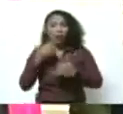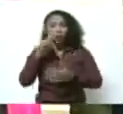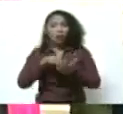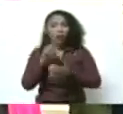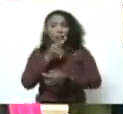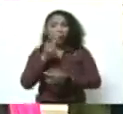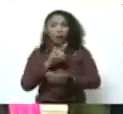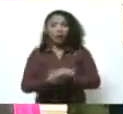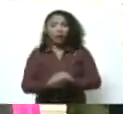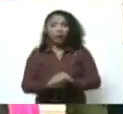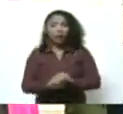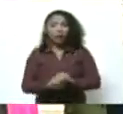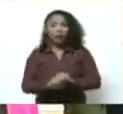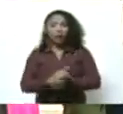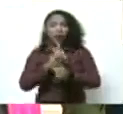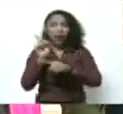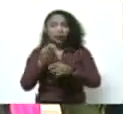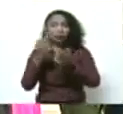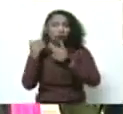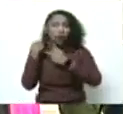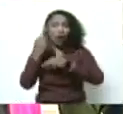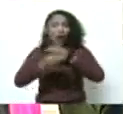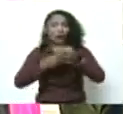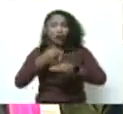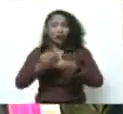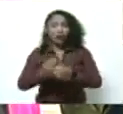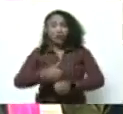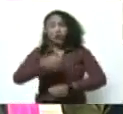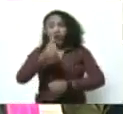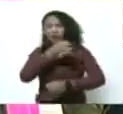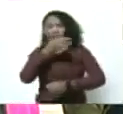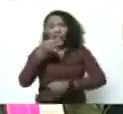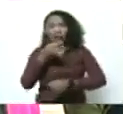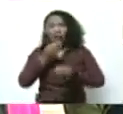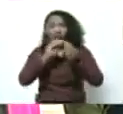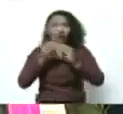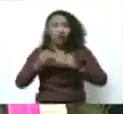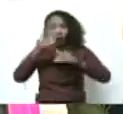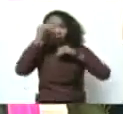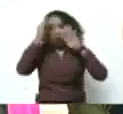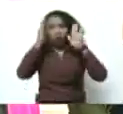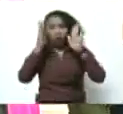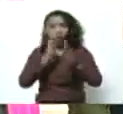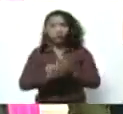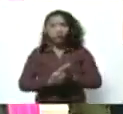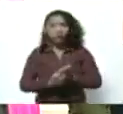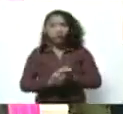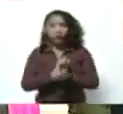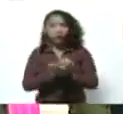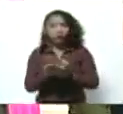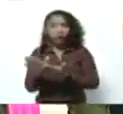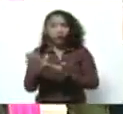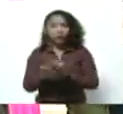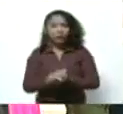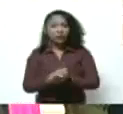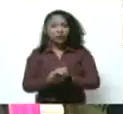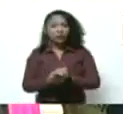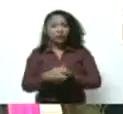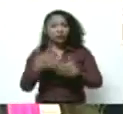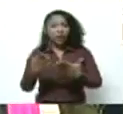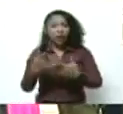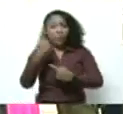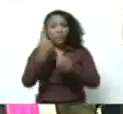2022, han sido de los más eficaces en la atención gratuita a